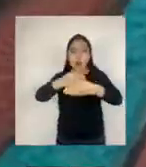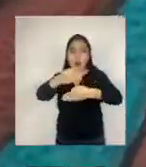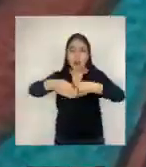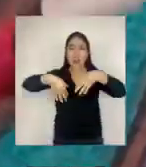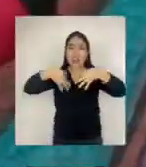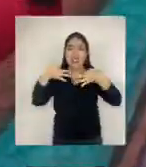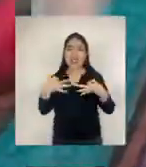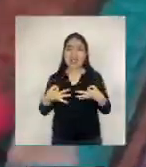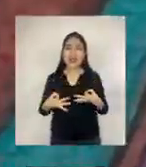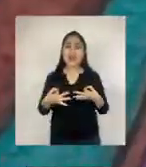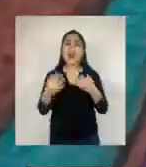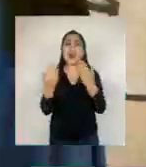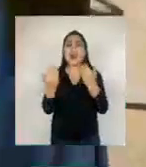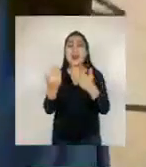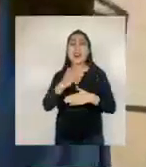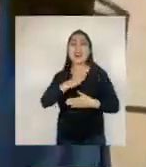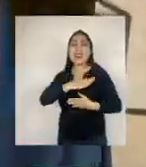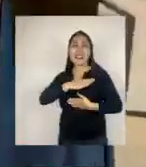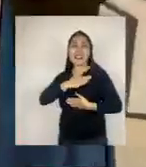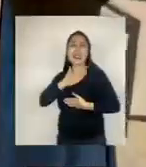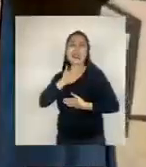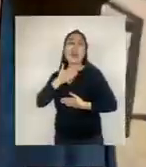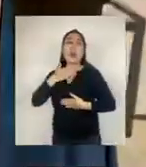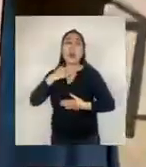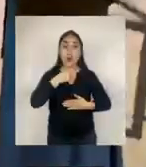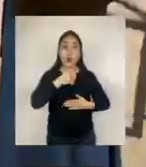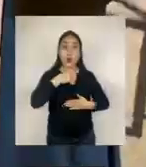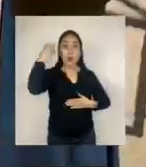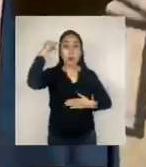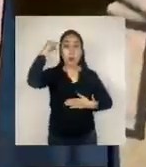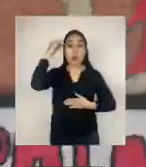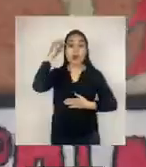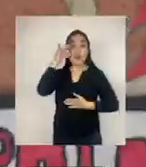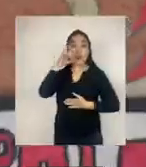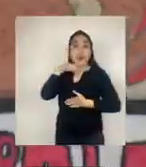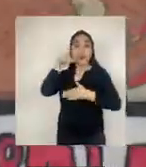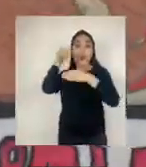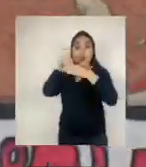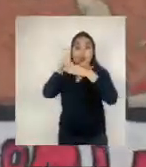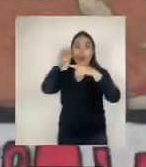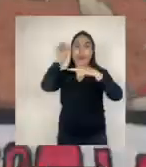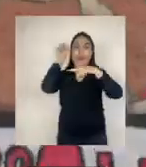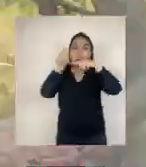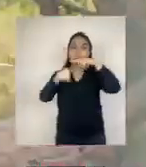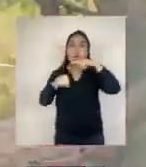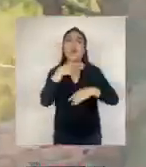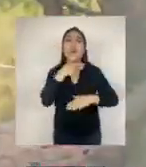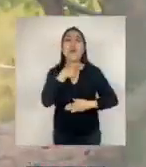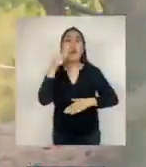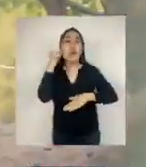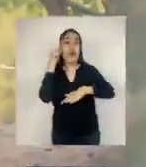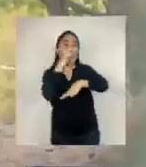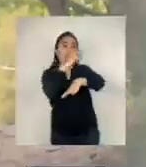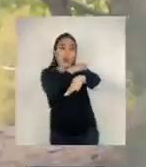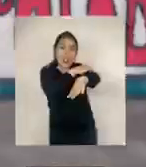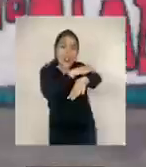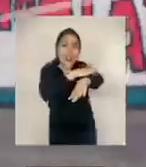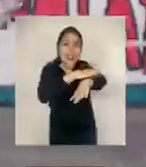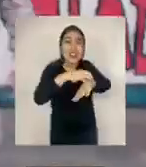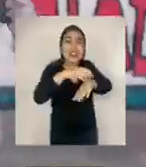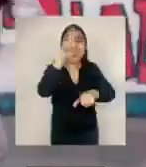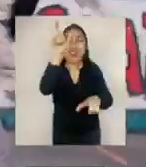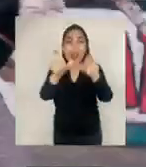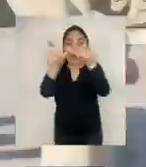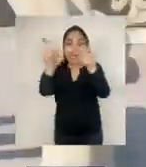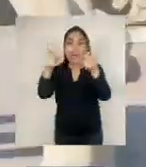ahí, igual, porque uno no se va. Y plata también. Sí, igual, no, todo. Igual, sí, claro, una producción. Sí, por eso lo hay, digo. Hay equipo acá, hay gente,